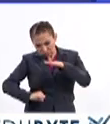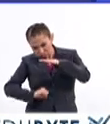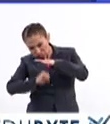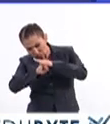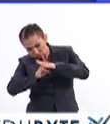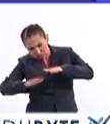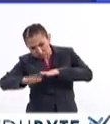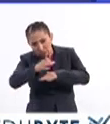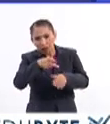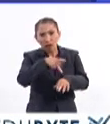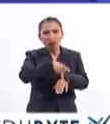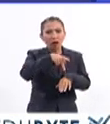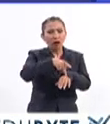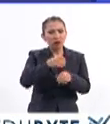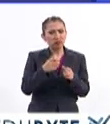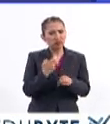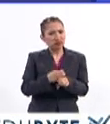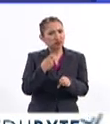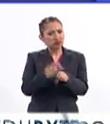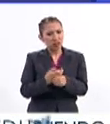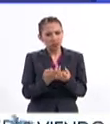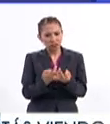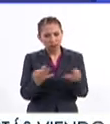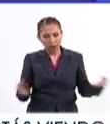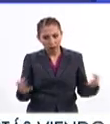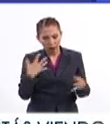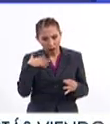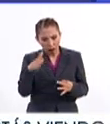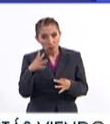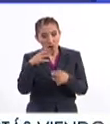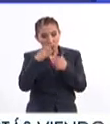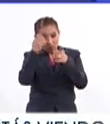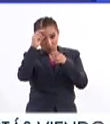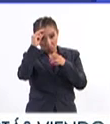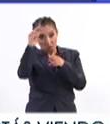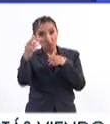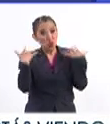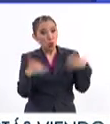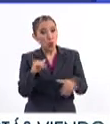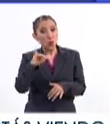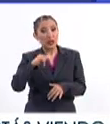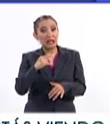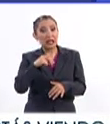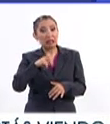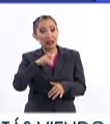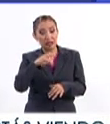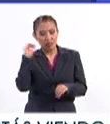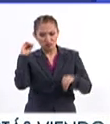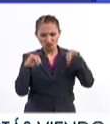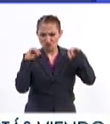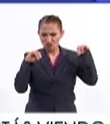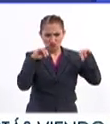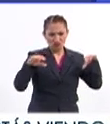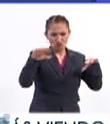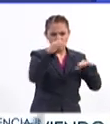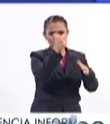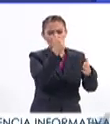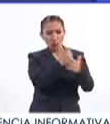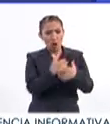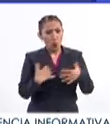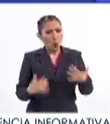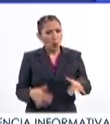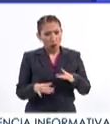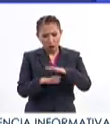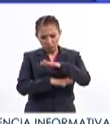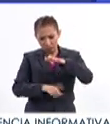esta posibilidad pues que requería de una enorme inteligencia, ¿no?, de vivir en esta